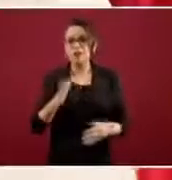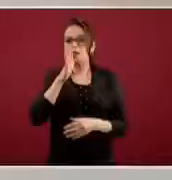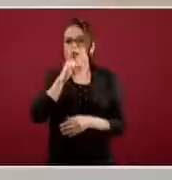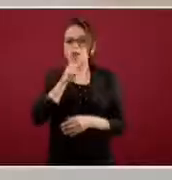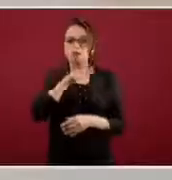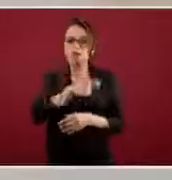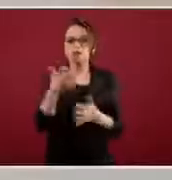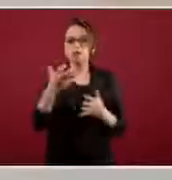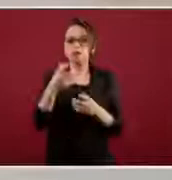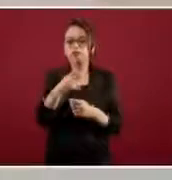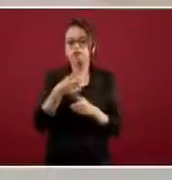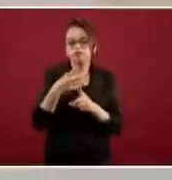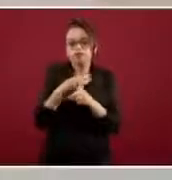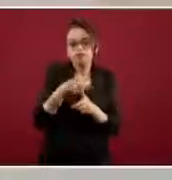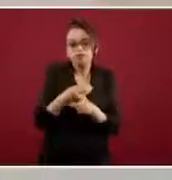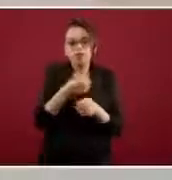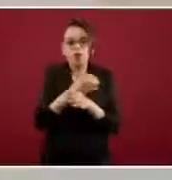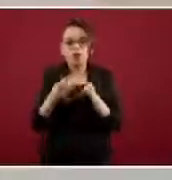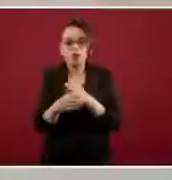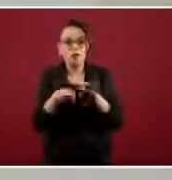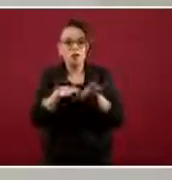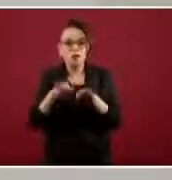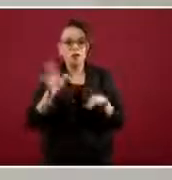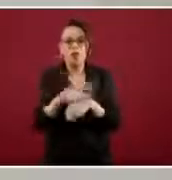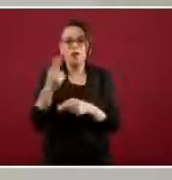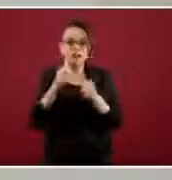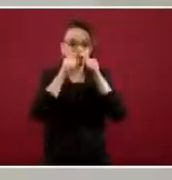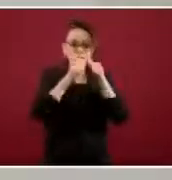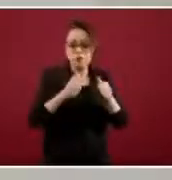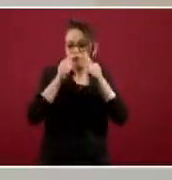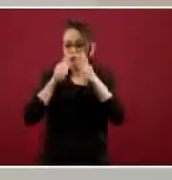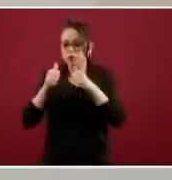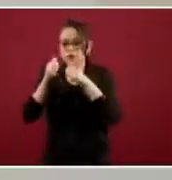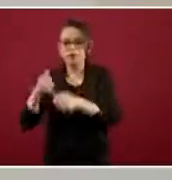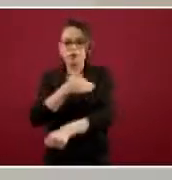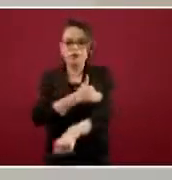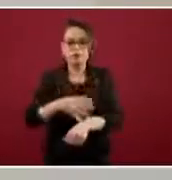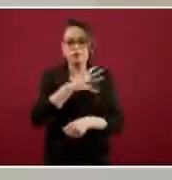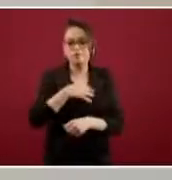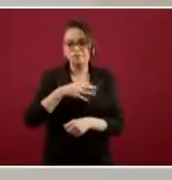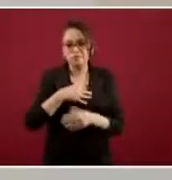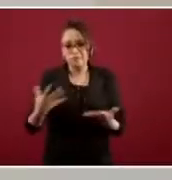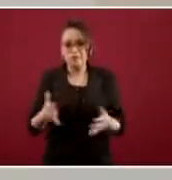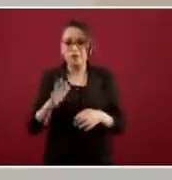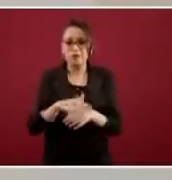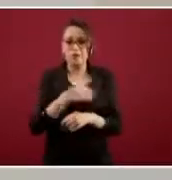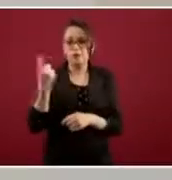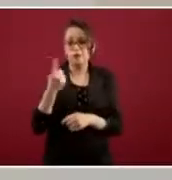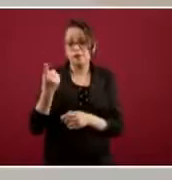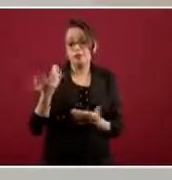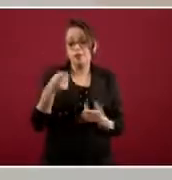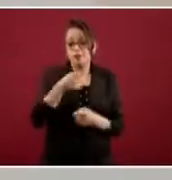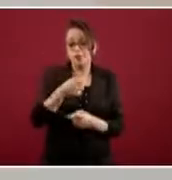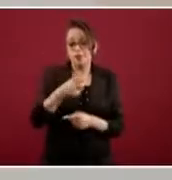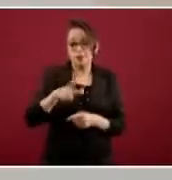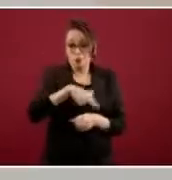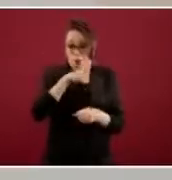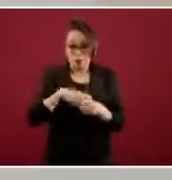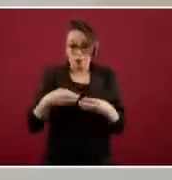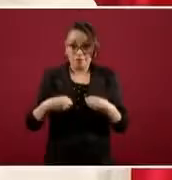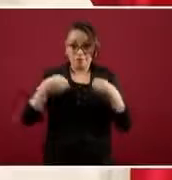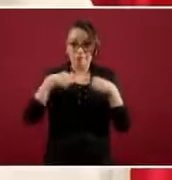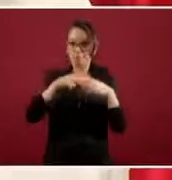sortear necesidades, tiene que estar al pendiente de los hijos que en otros momentos estarían en la escuela a buen resguardo. Y es un sacrificio también